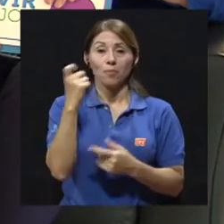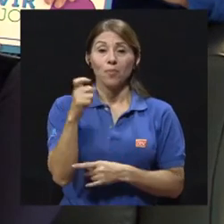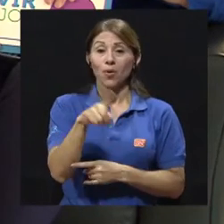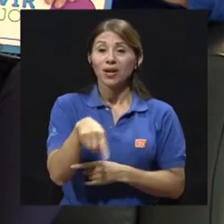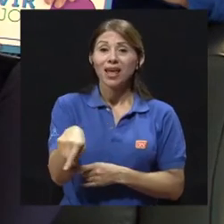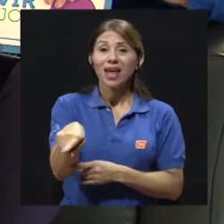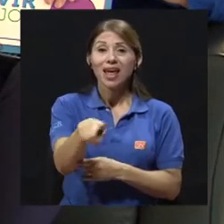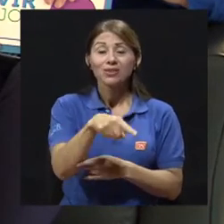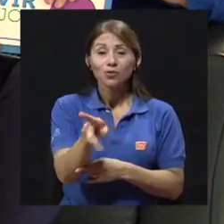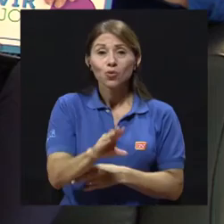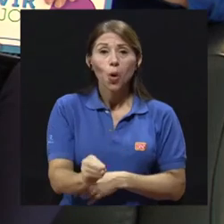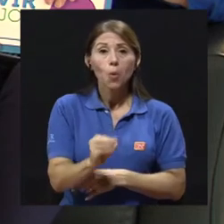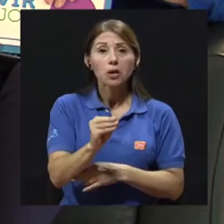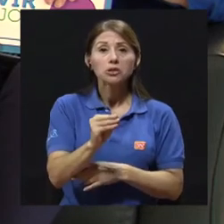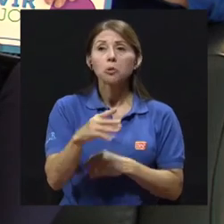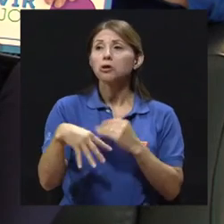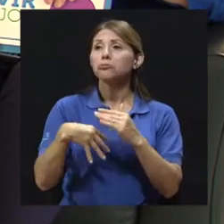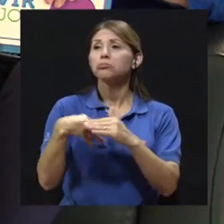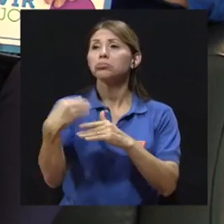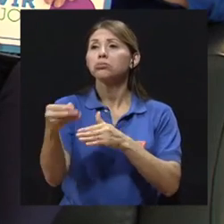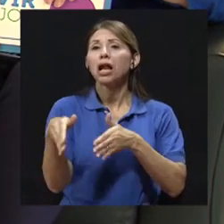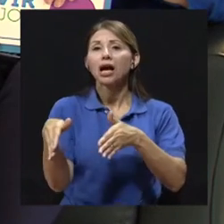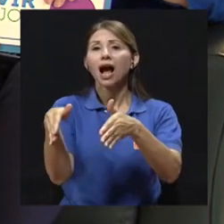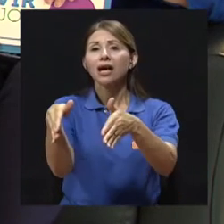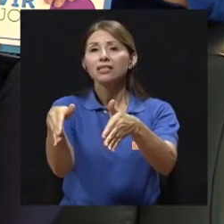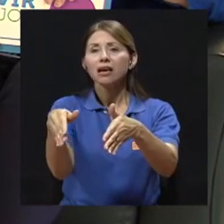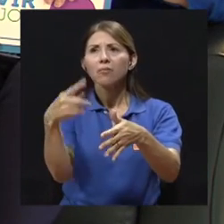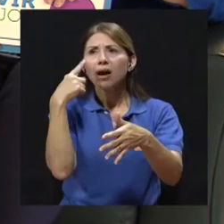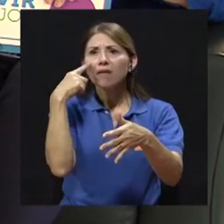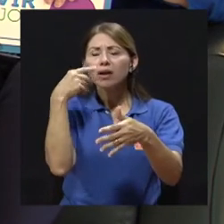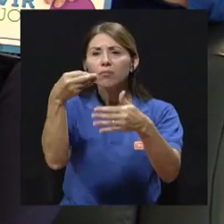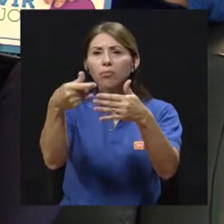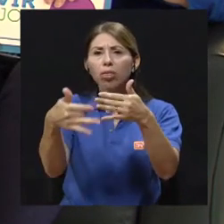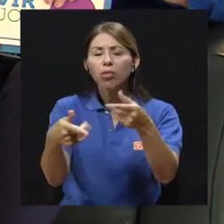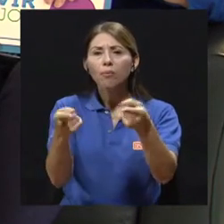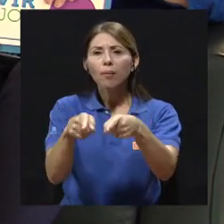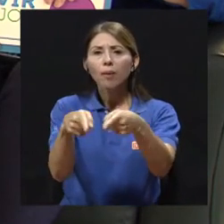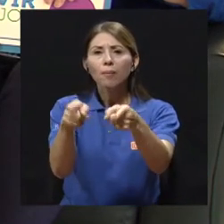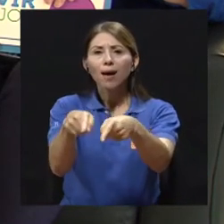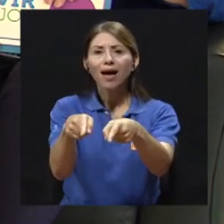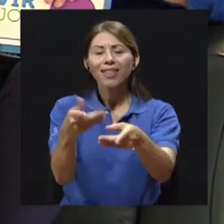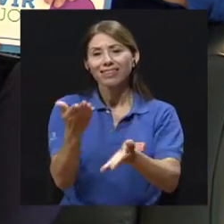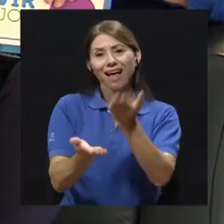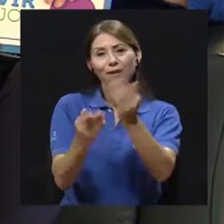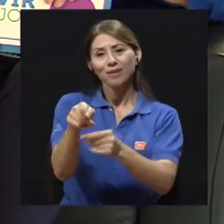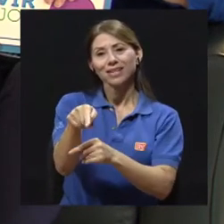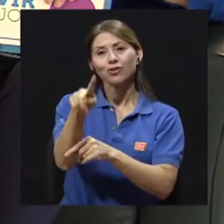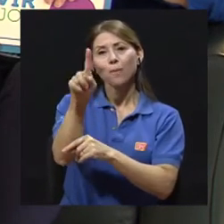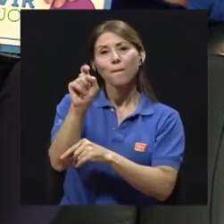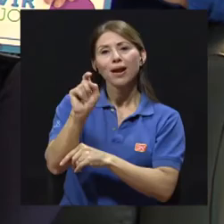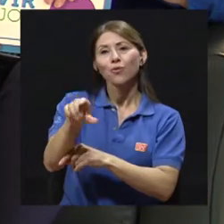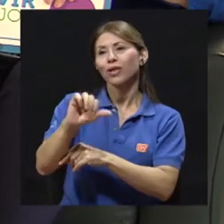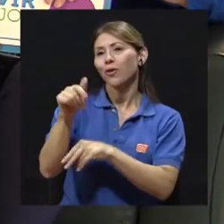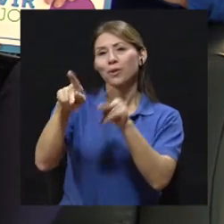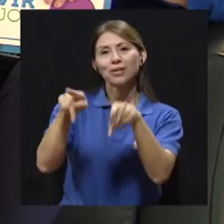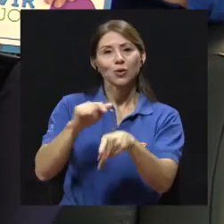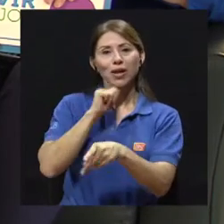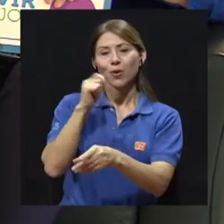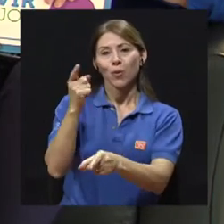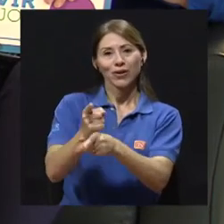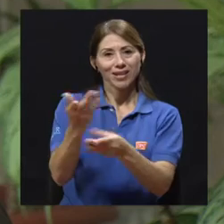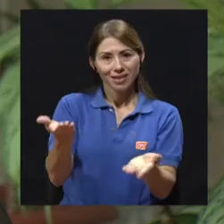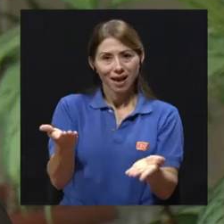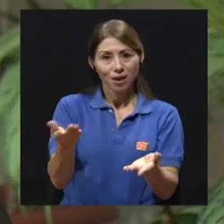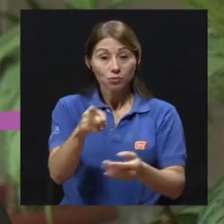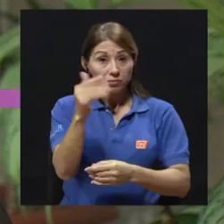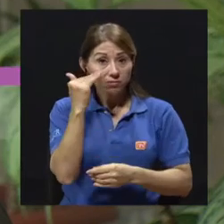a encontrar una serie de opciones y van a preguntar quizás a las personas que no deberían de preguntar sobre el tema. Las drogas causan sus